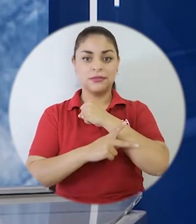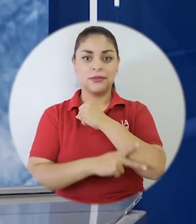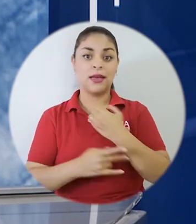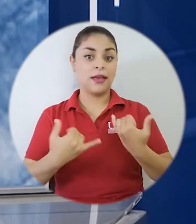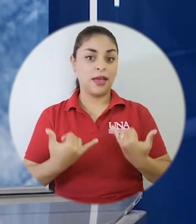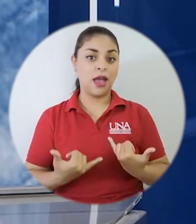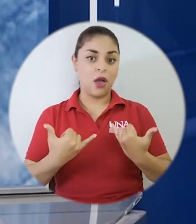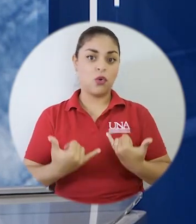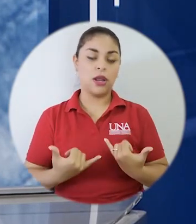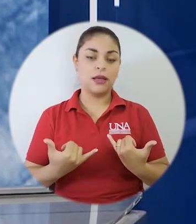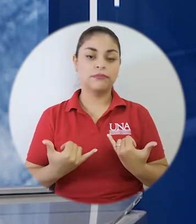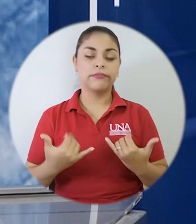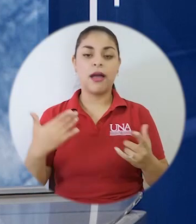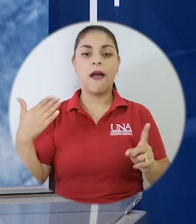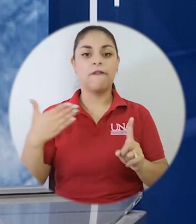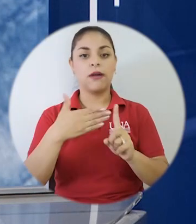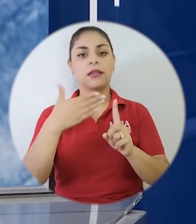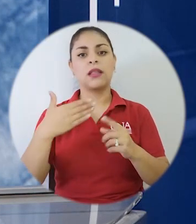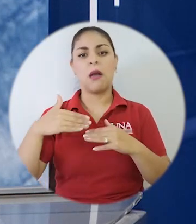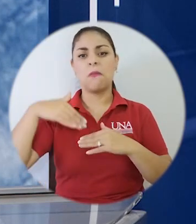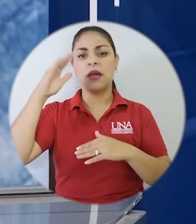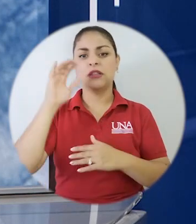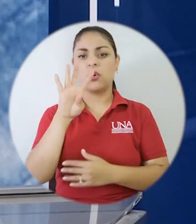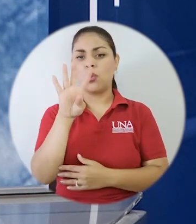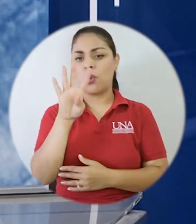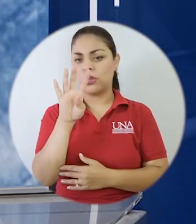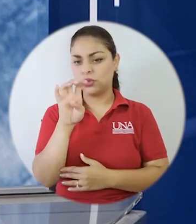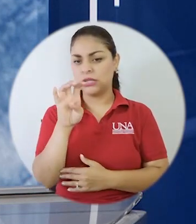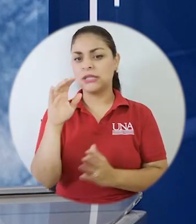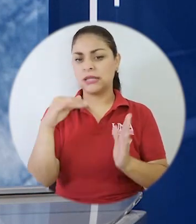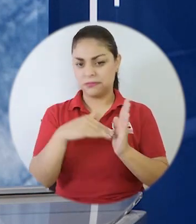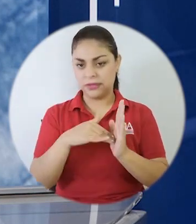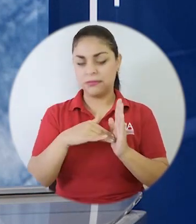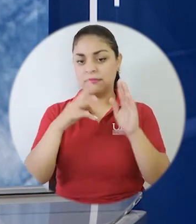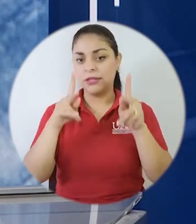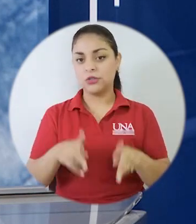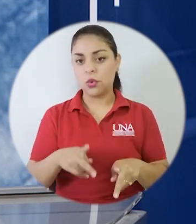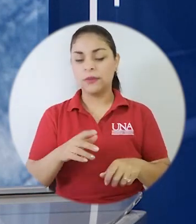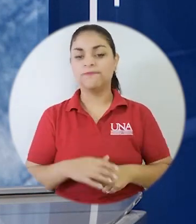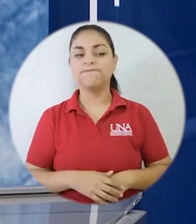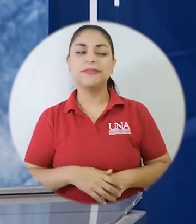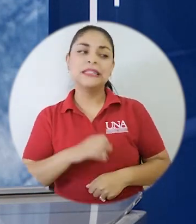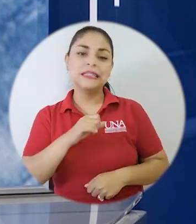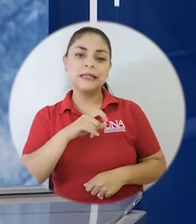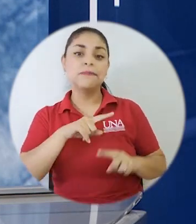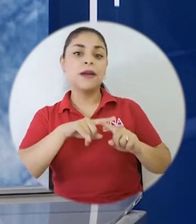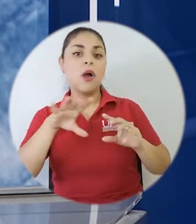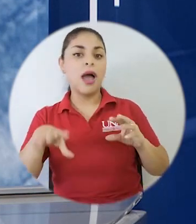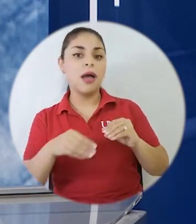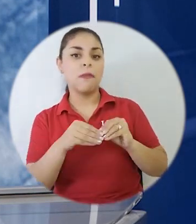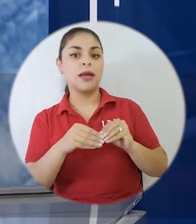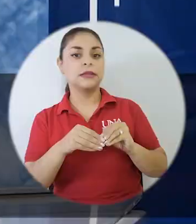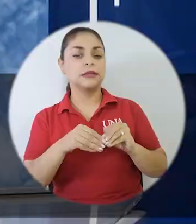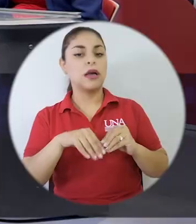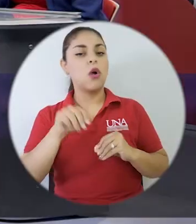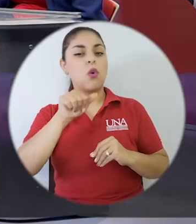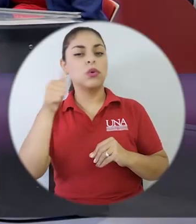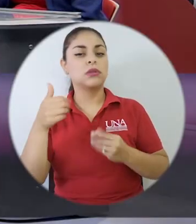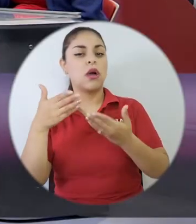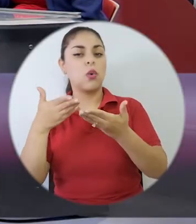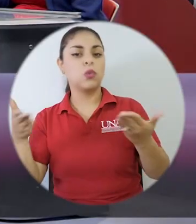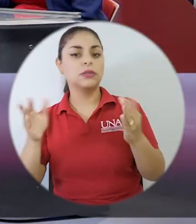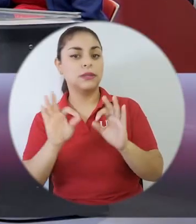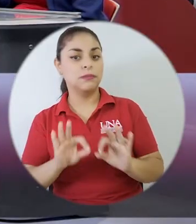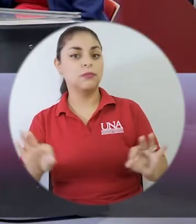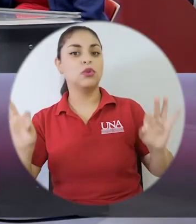en el país, que hoy por hoy pues afecta a más de 400,000 personas. Mari, es que además eso nos lleva